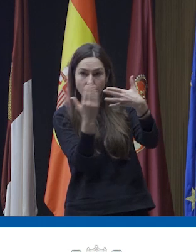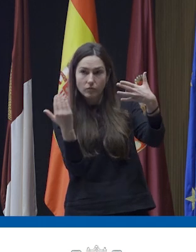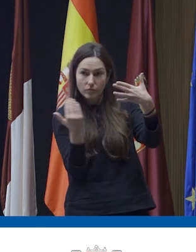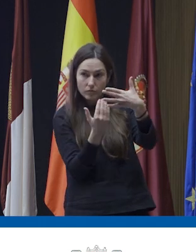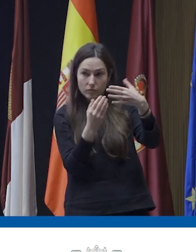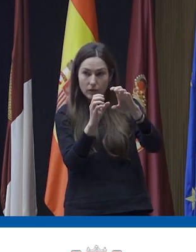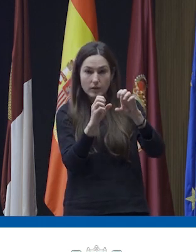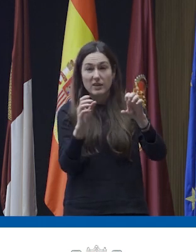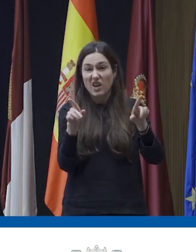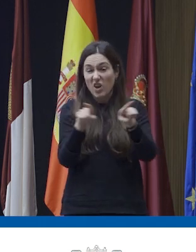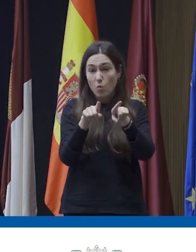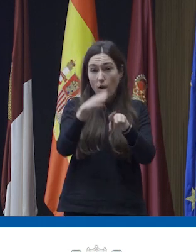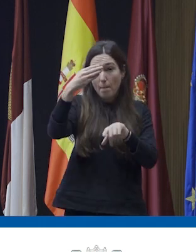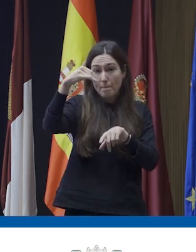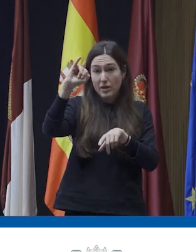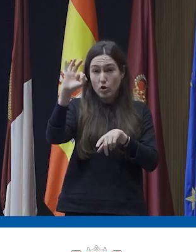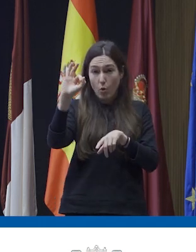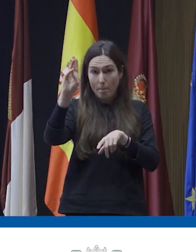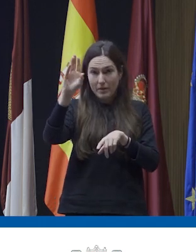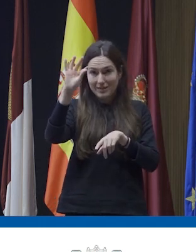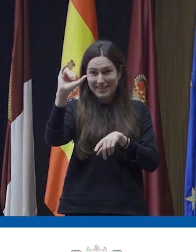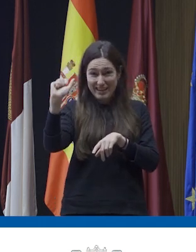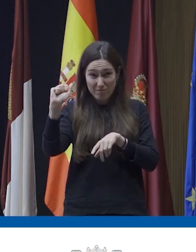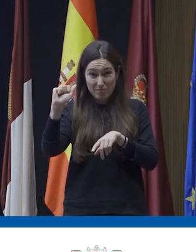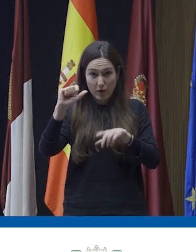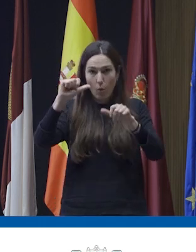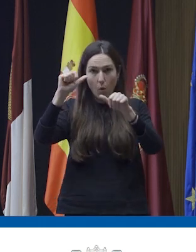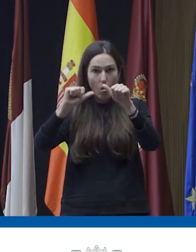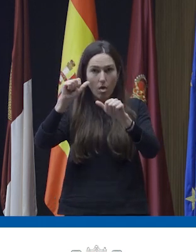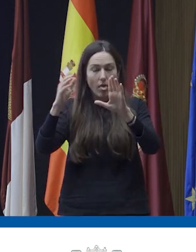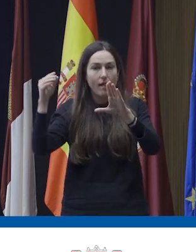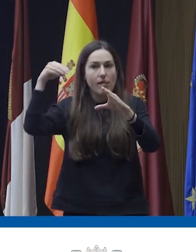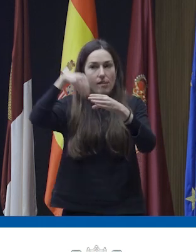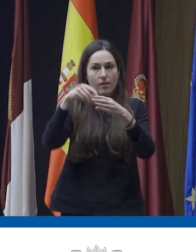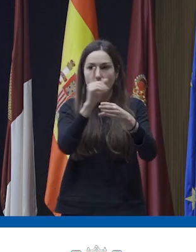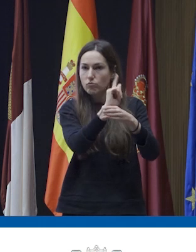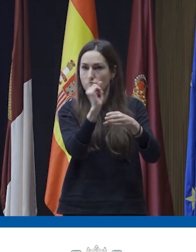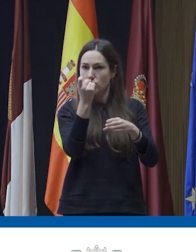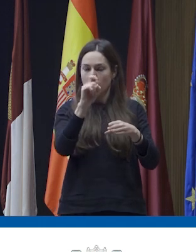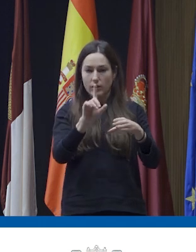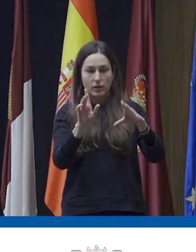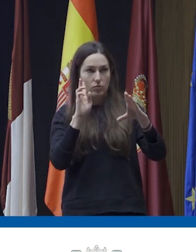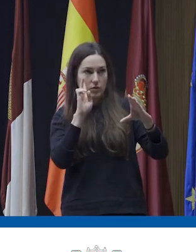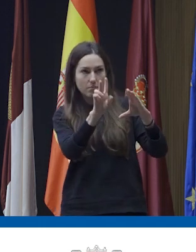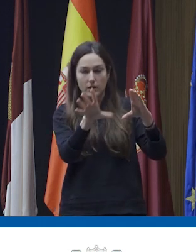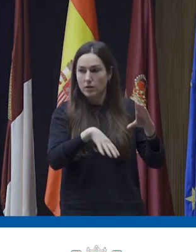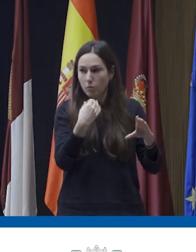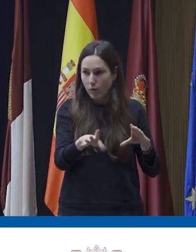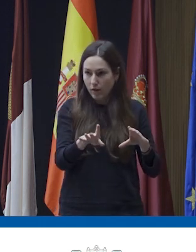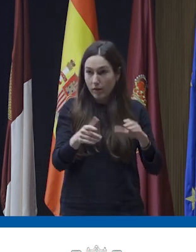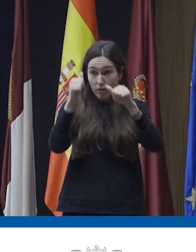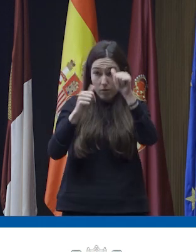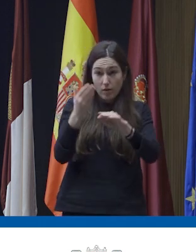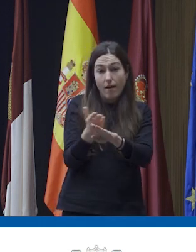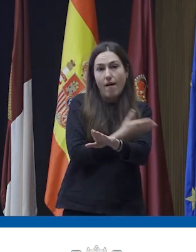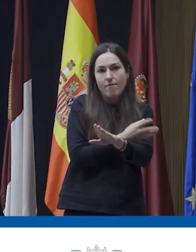decir, similar a una biopsia, pero de manera no invasiva, y nos permite diagnosticar patología del paciente previa a la cirugía, tanto de la